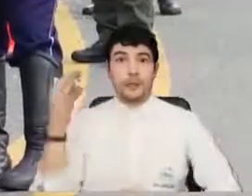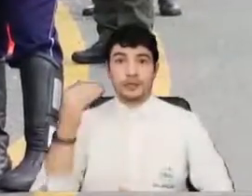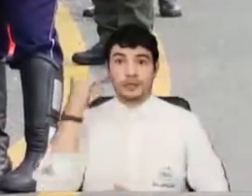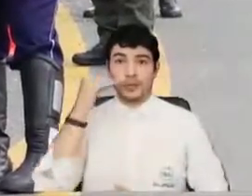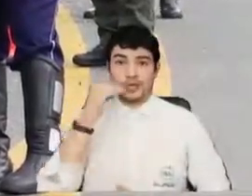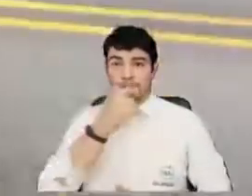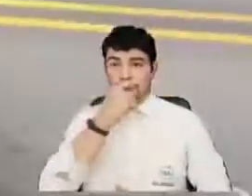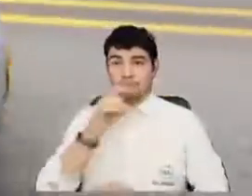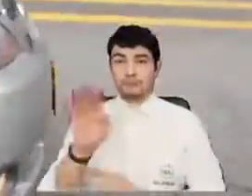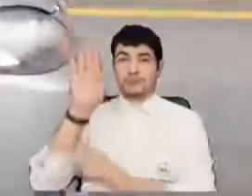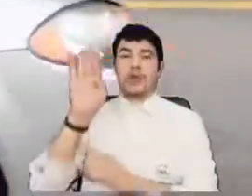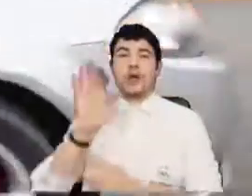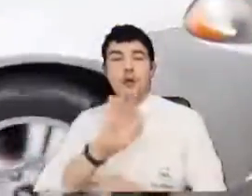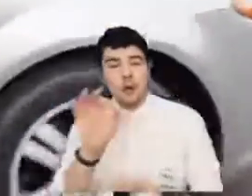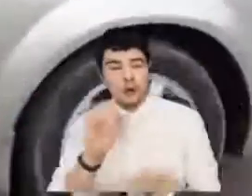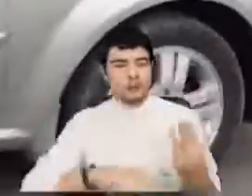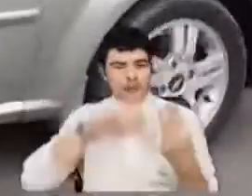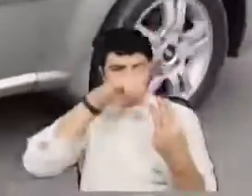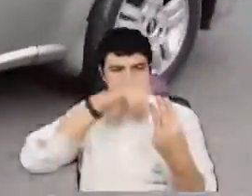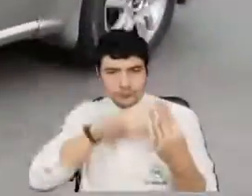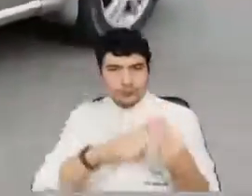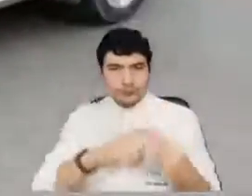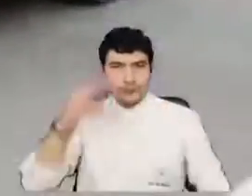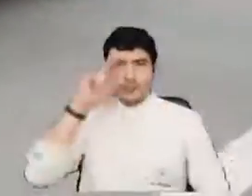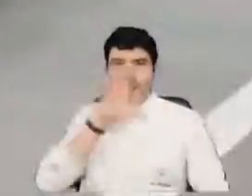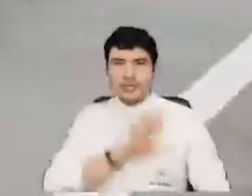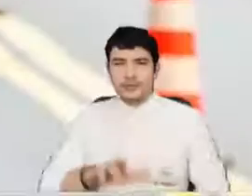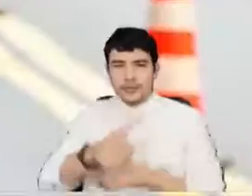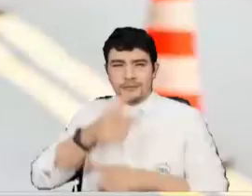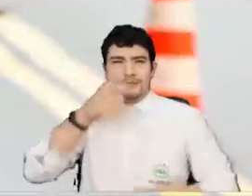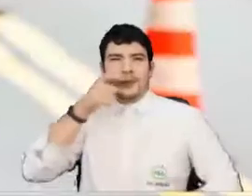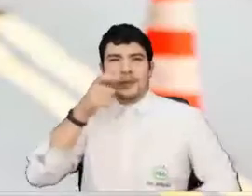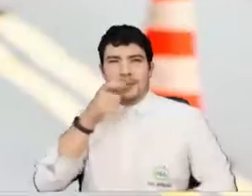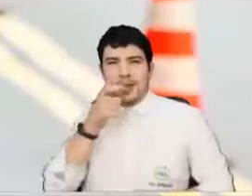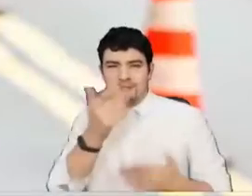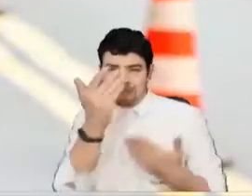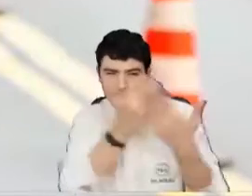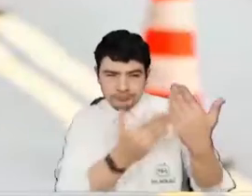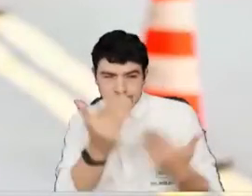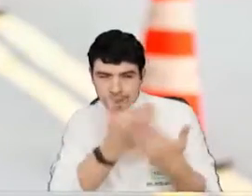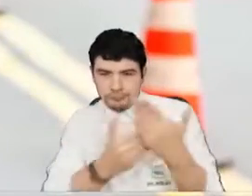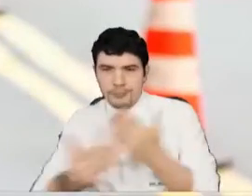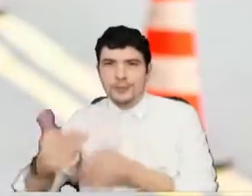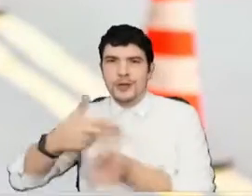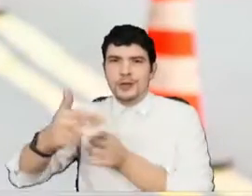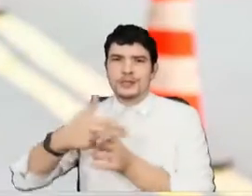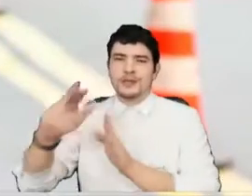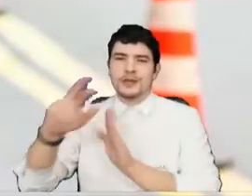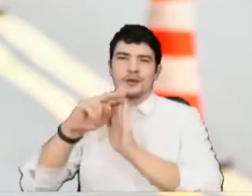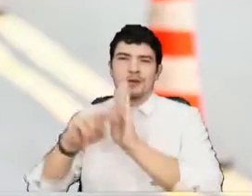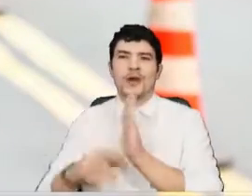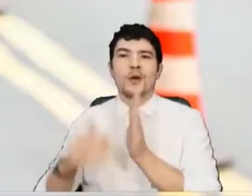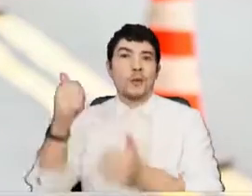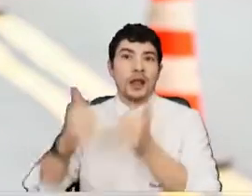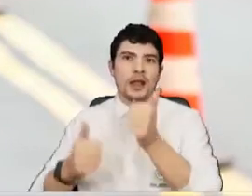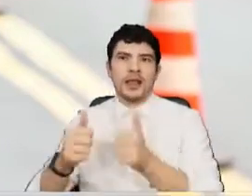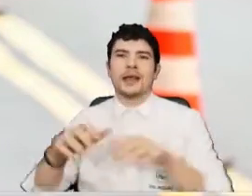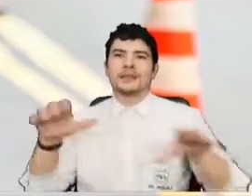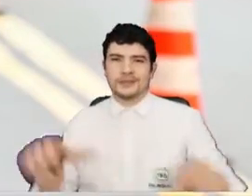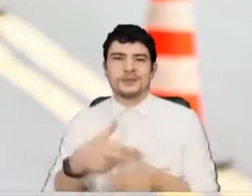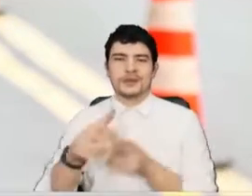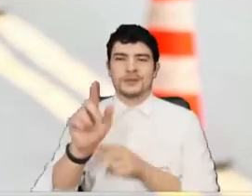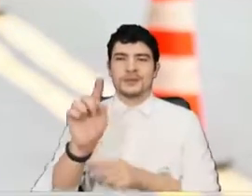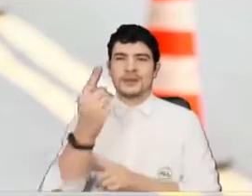medidas adicionales se tomarán a partir del 1 de junio. Tanto en Cali como en el resto del departamento del Valle del Cauca, las